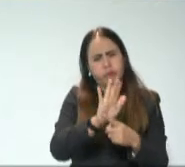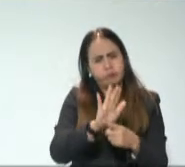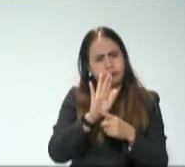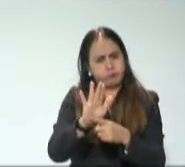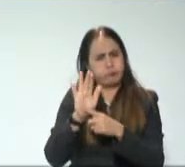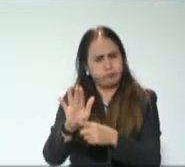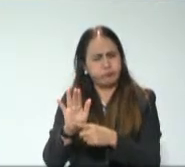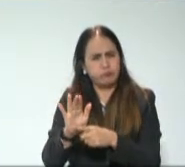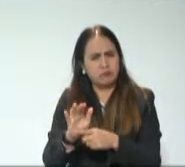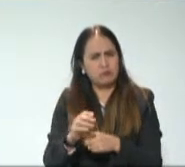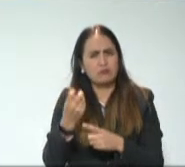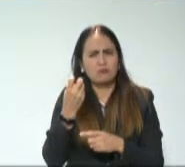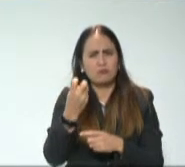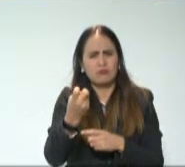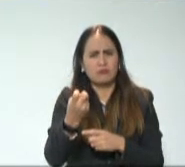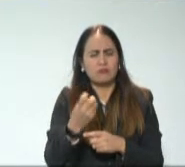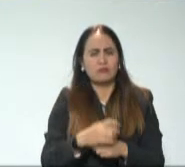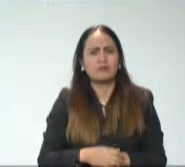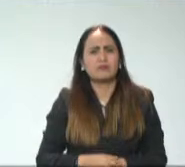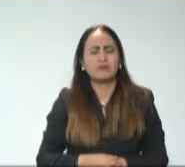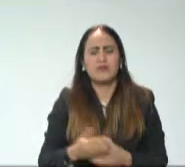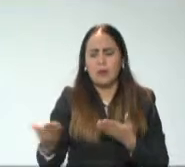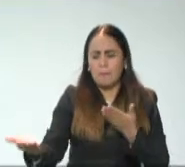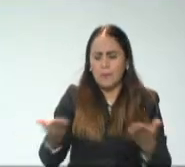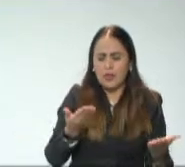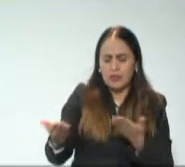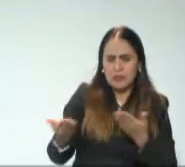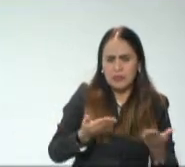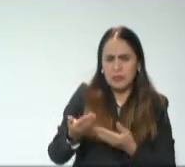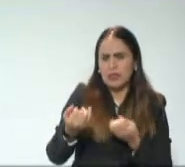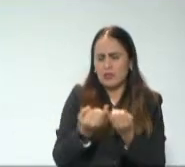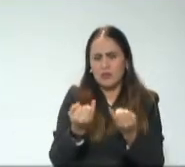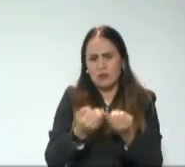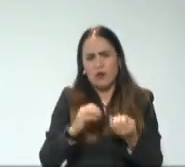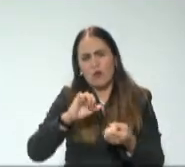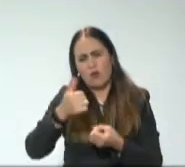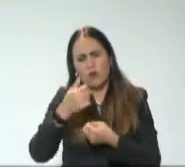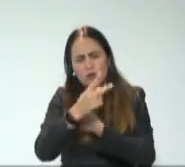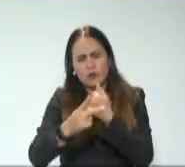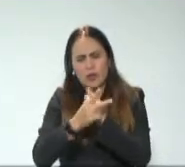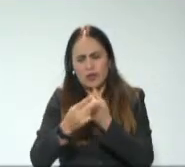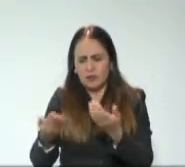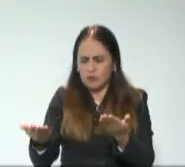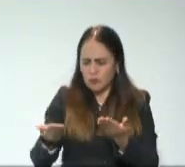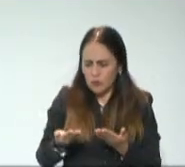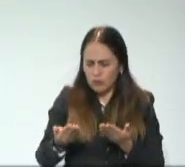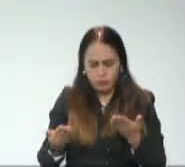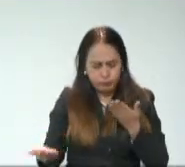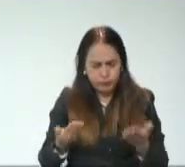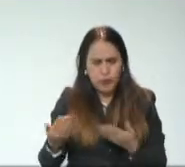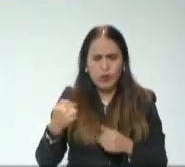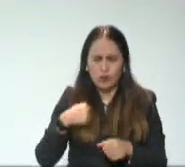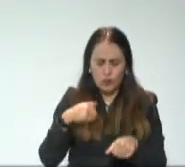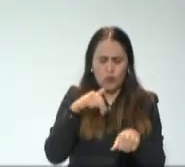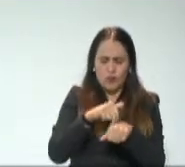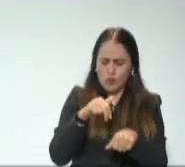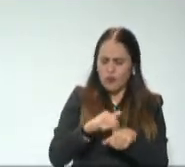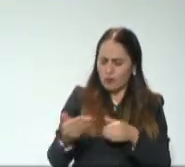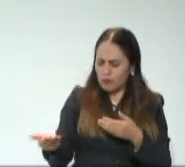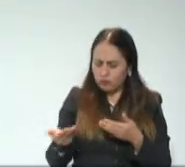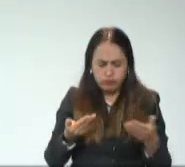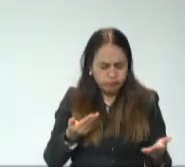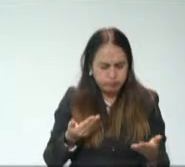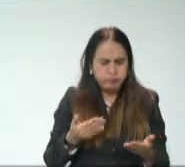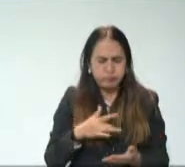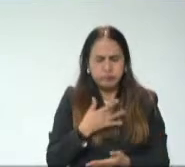eh parametrizadas con cifras a nivel global y y bueno yo que veo los números me hacen sentido verad